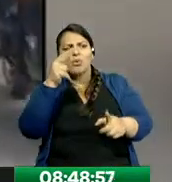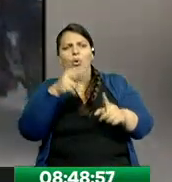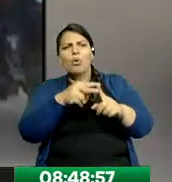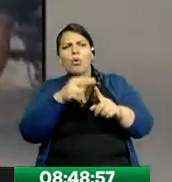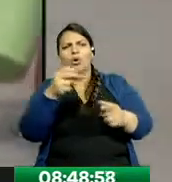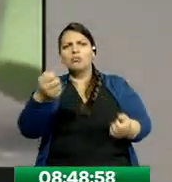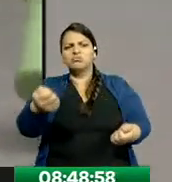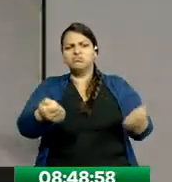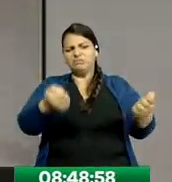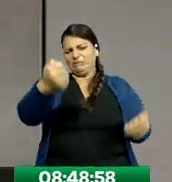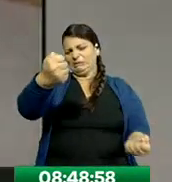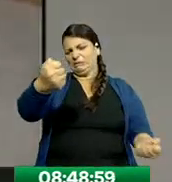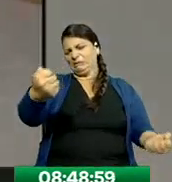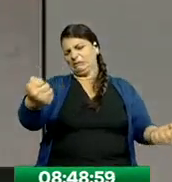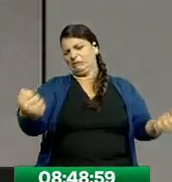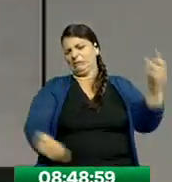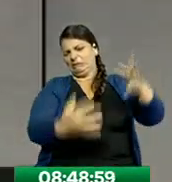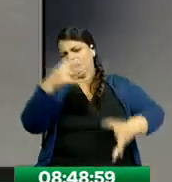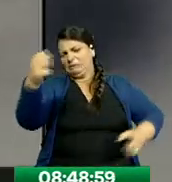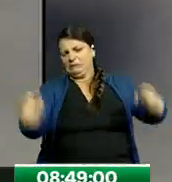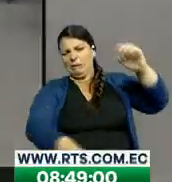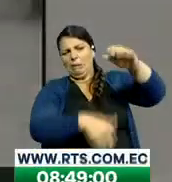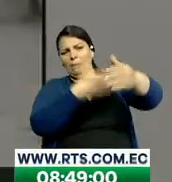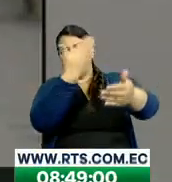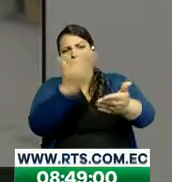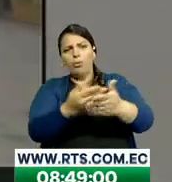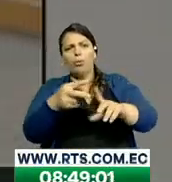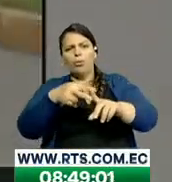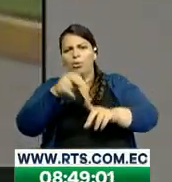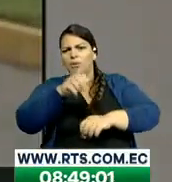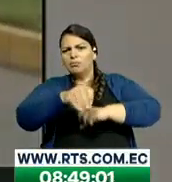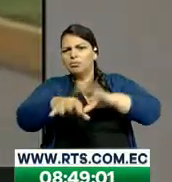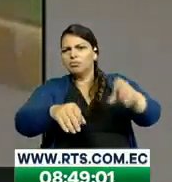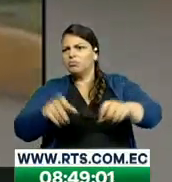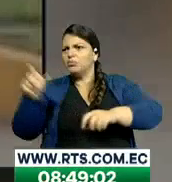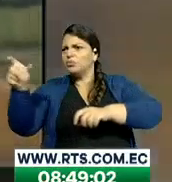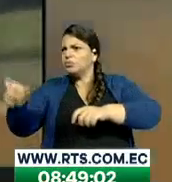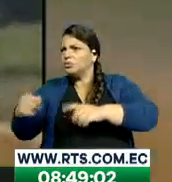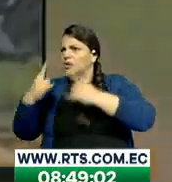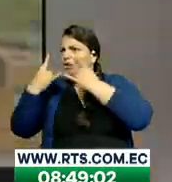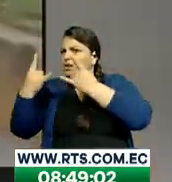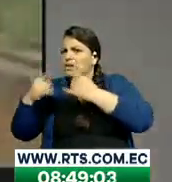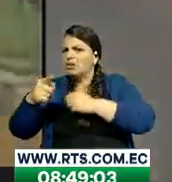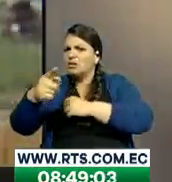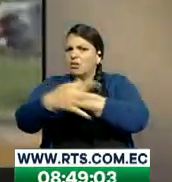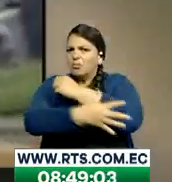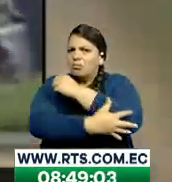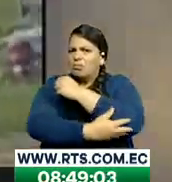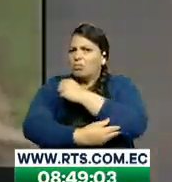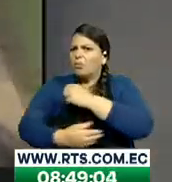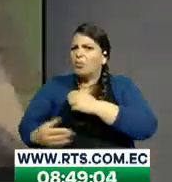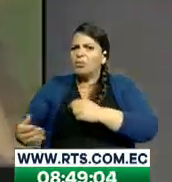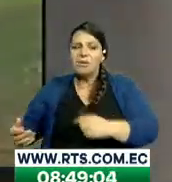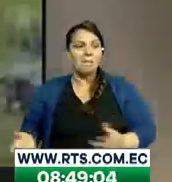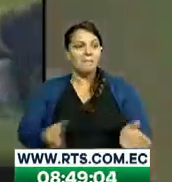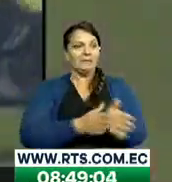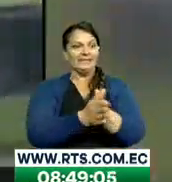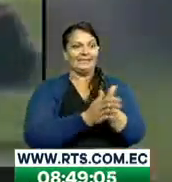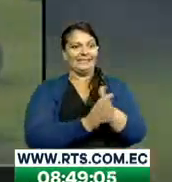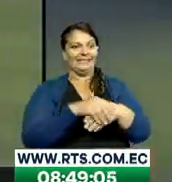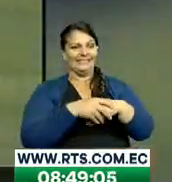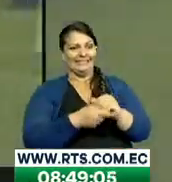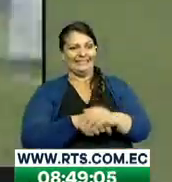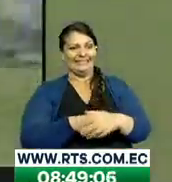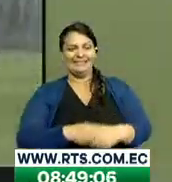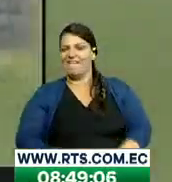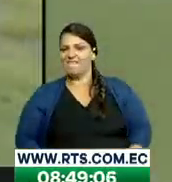y todos roban, todos, el pobre y el rico. Esto no es cuestión